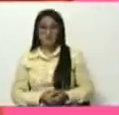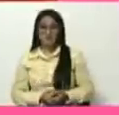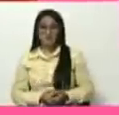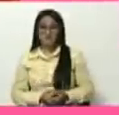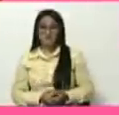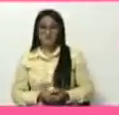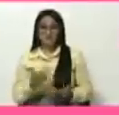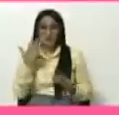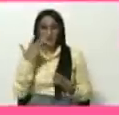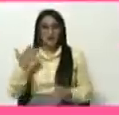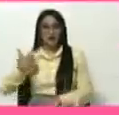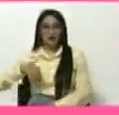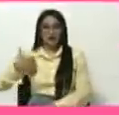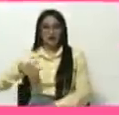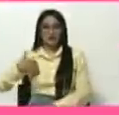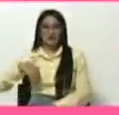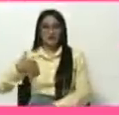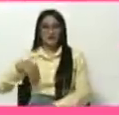Véanlos en Argentina.